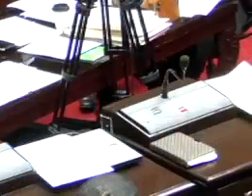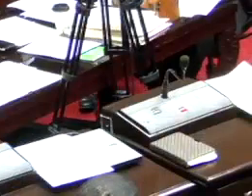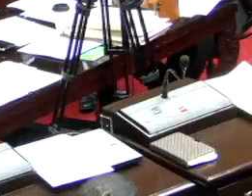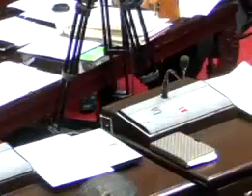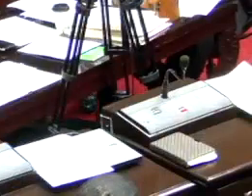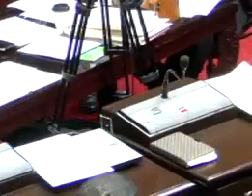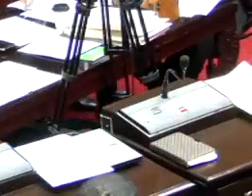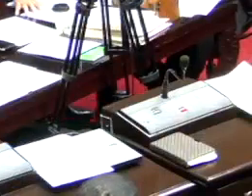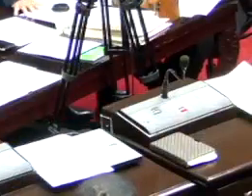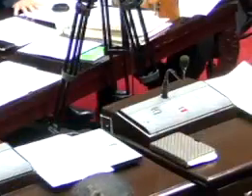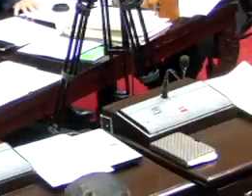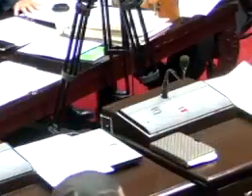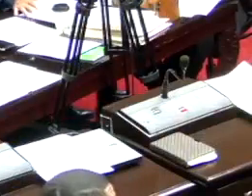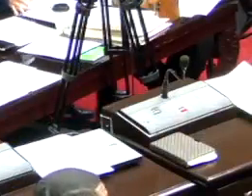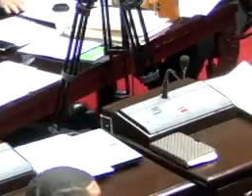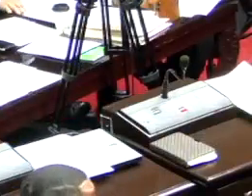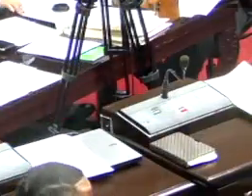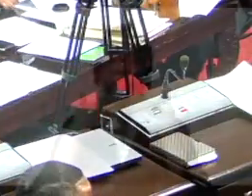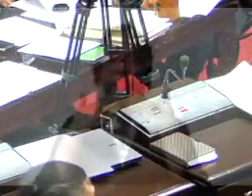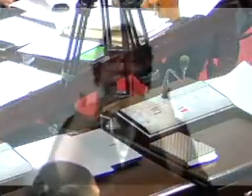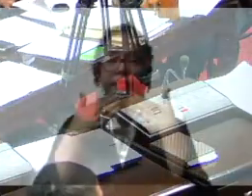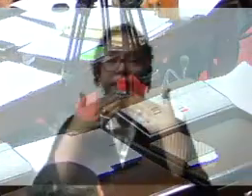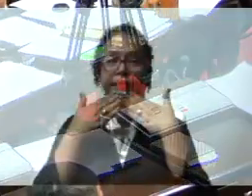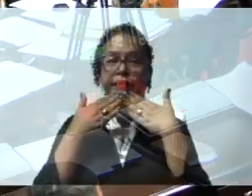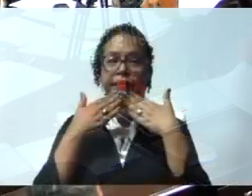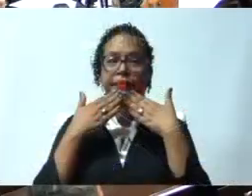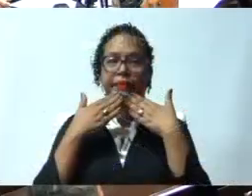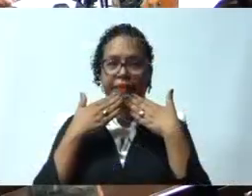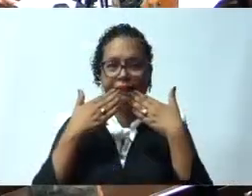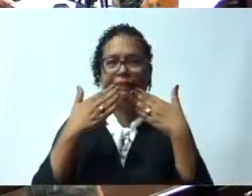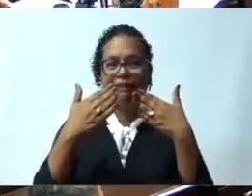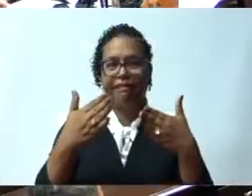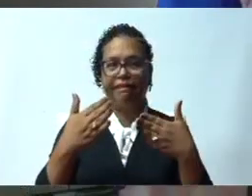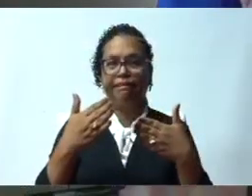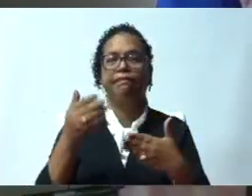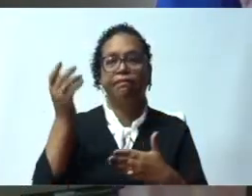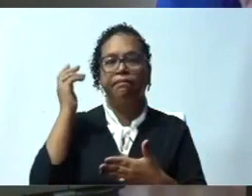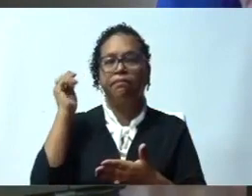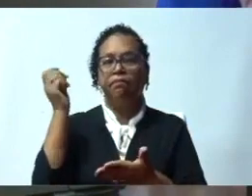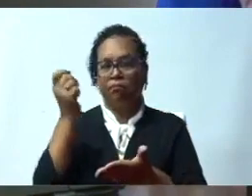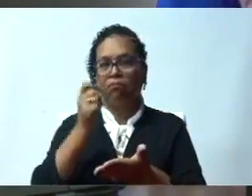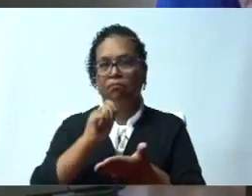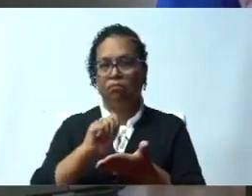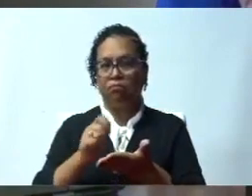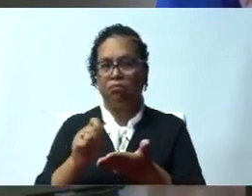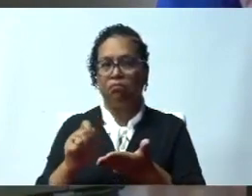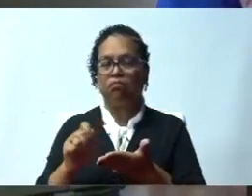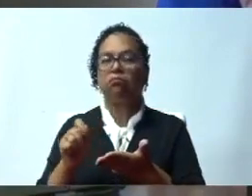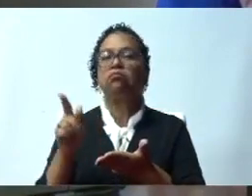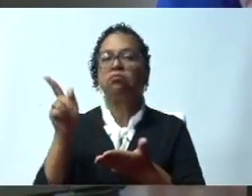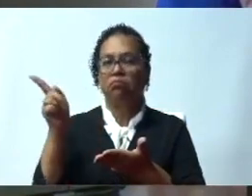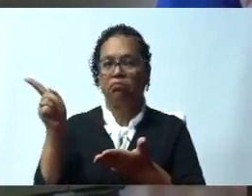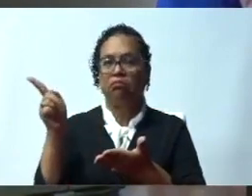Muchas gracias, secretario. Tiene la palabra nuestra secretaria y proponente de este proyecto, Nelsa Soraya Suárez.